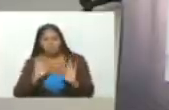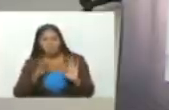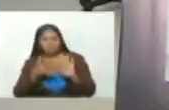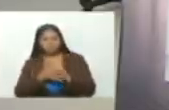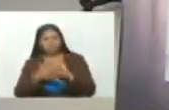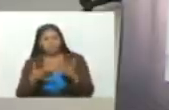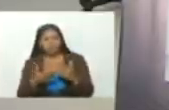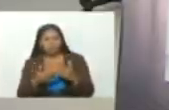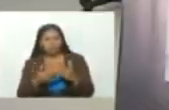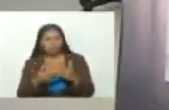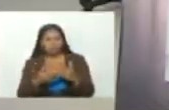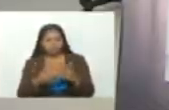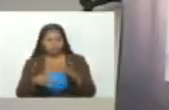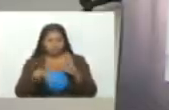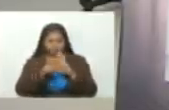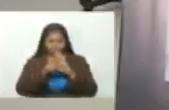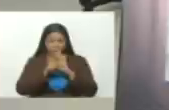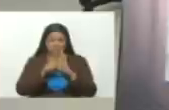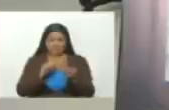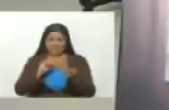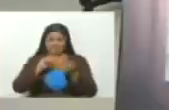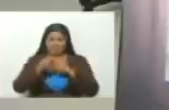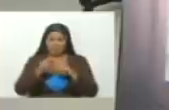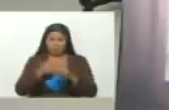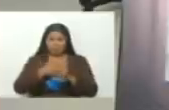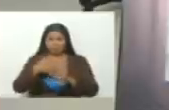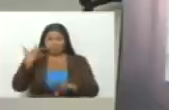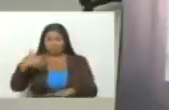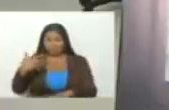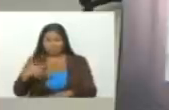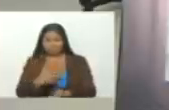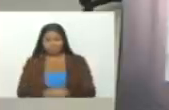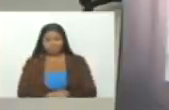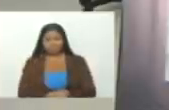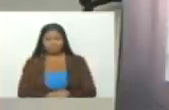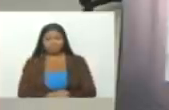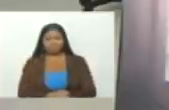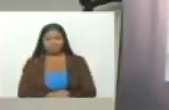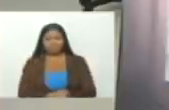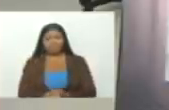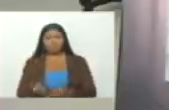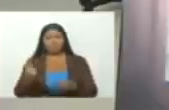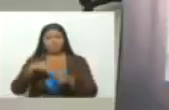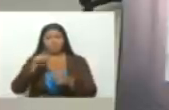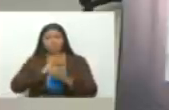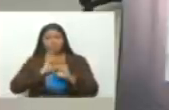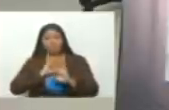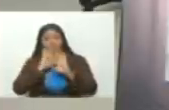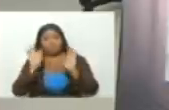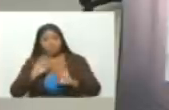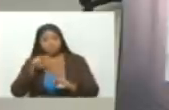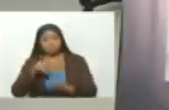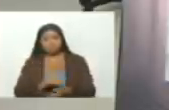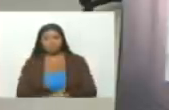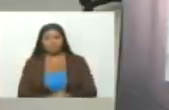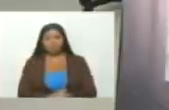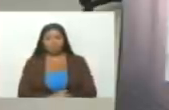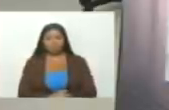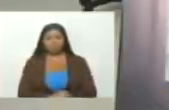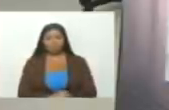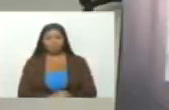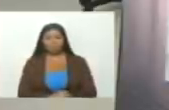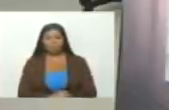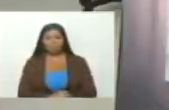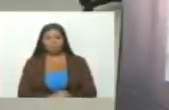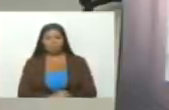ley de grandes transacciones. Sí, son dos cosas distintas. Claro. Aunque tienen claro, que ver, claro. Están involucradas en la misma materia. Una nacional y otra regional. Pero son municipal. Dos cosas